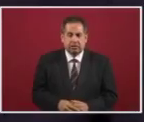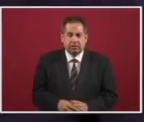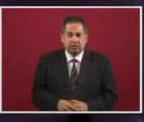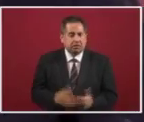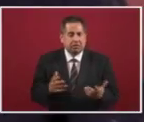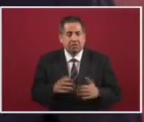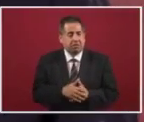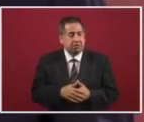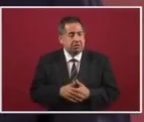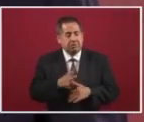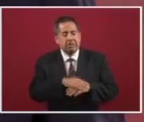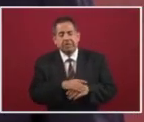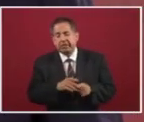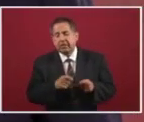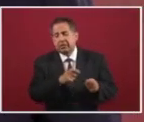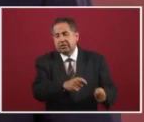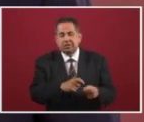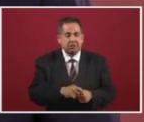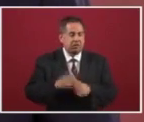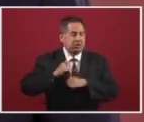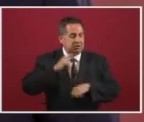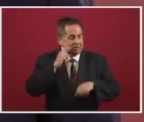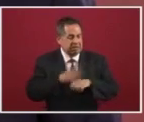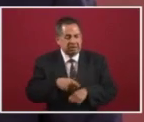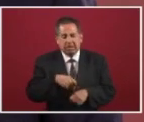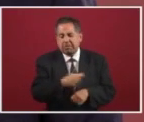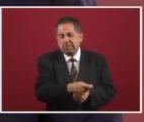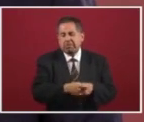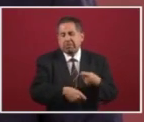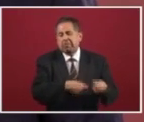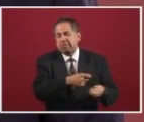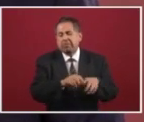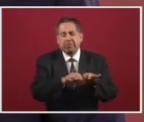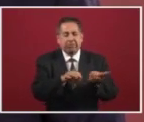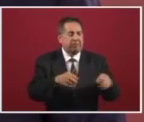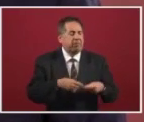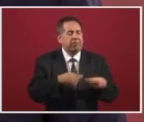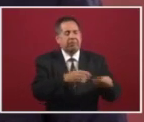Pues entregaron títulos, concesiones,